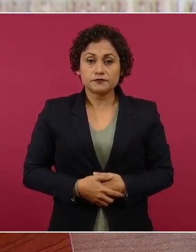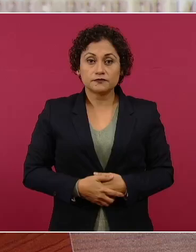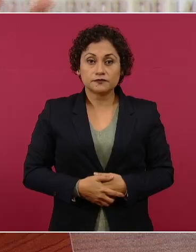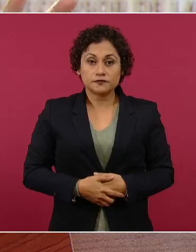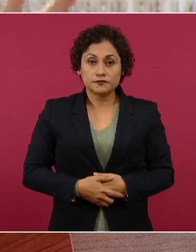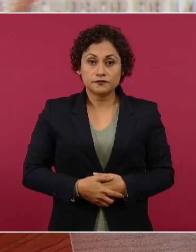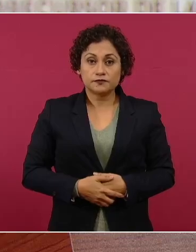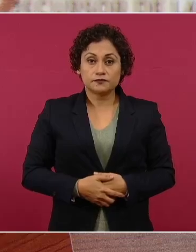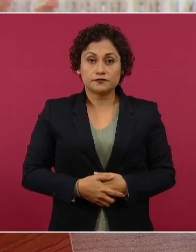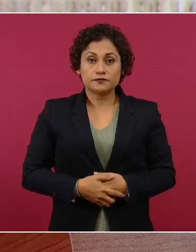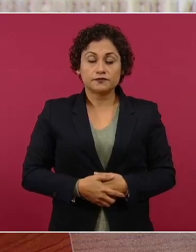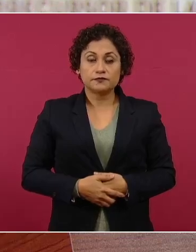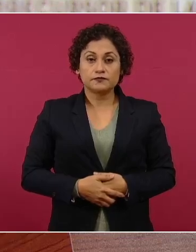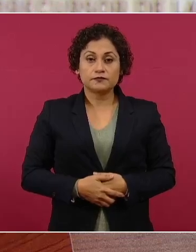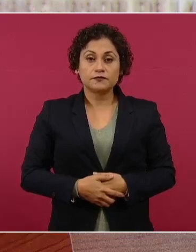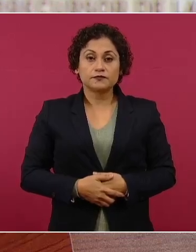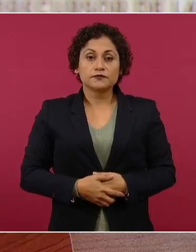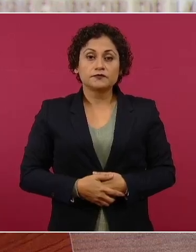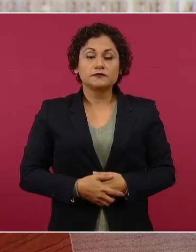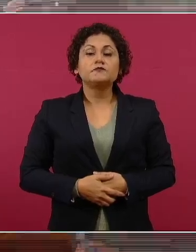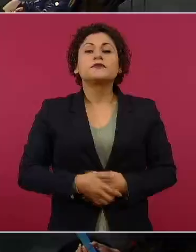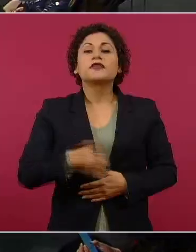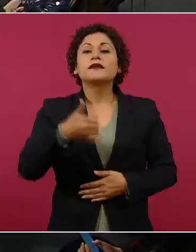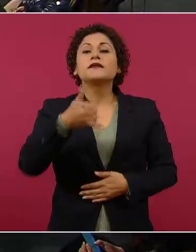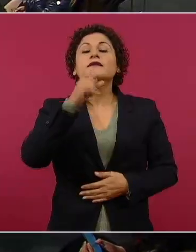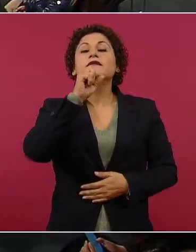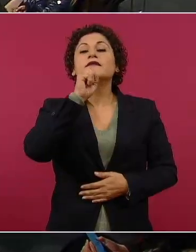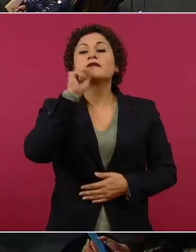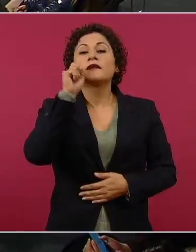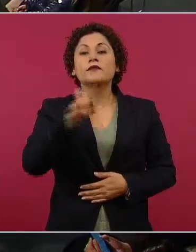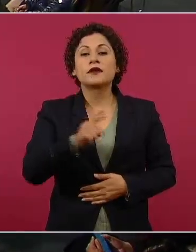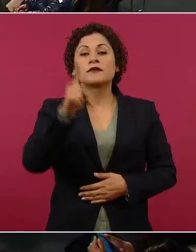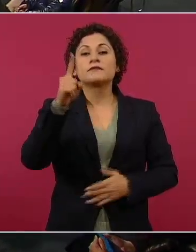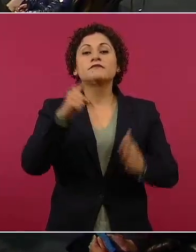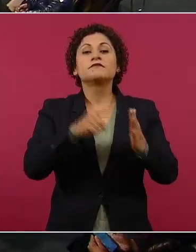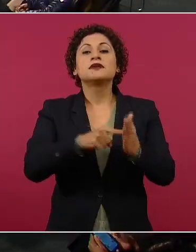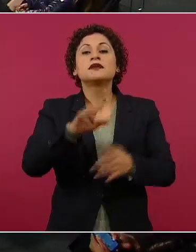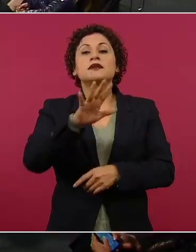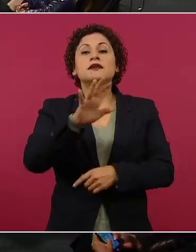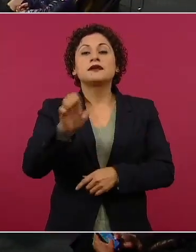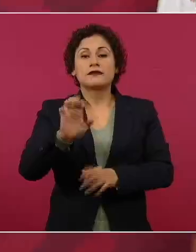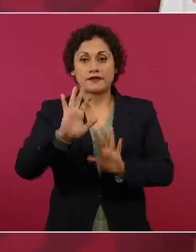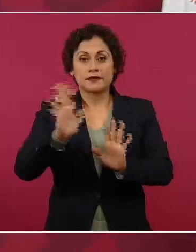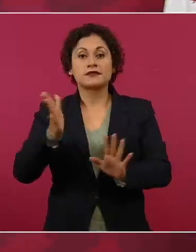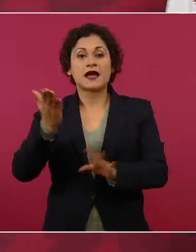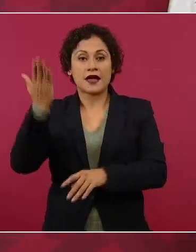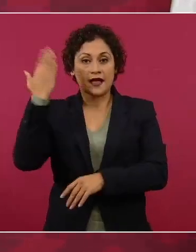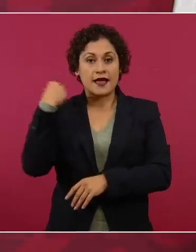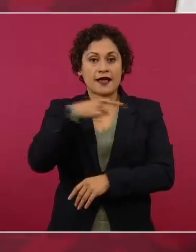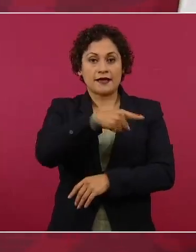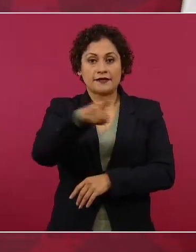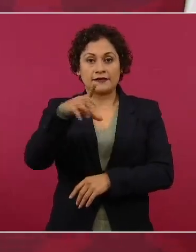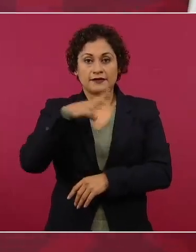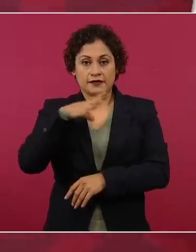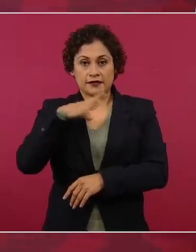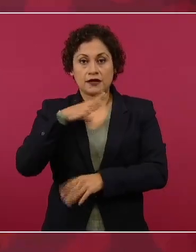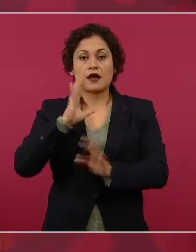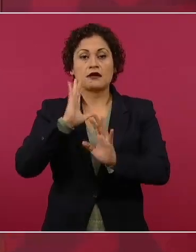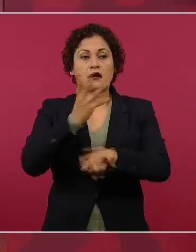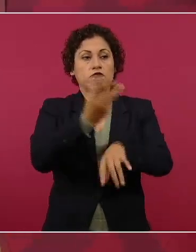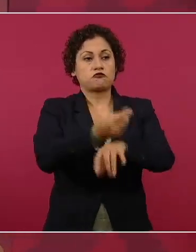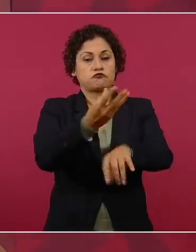y como 1,500 rehabilitadas, también para trenes de carga y de